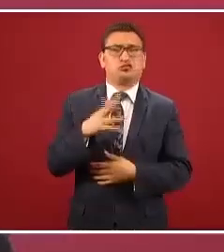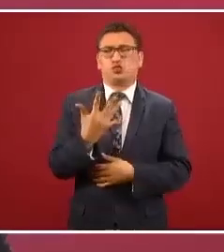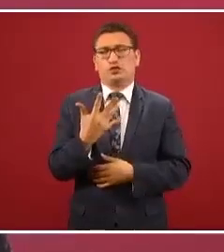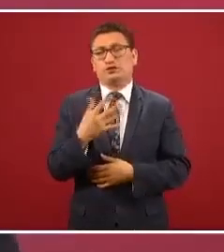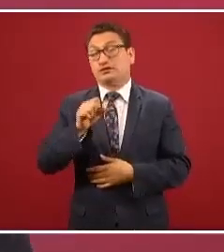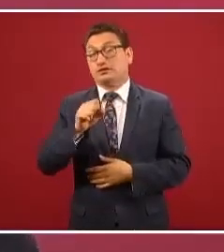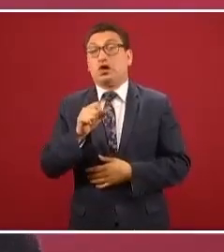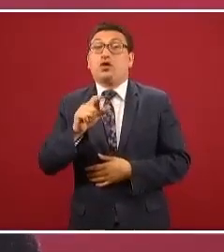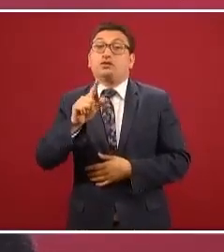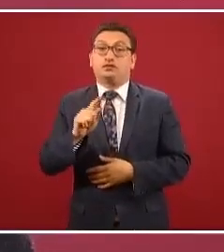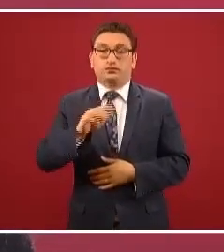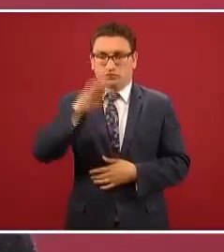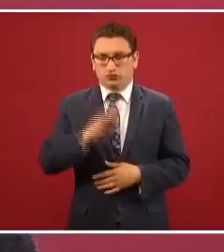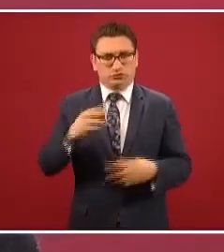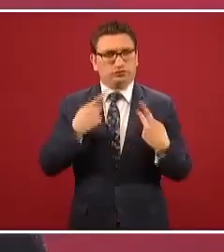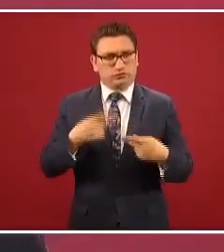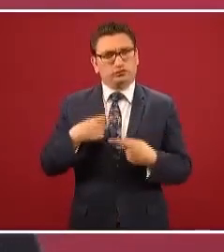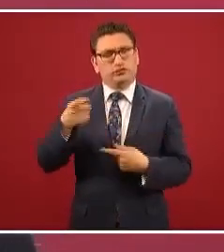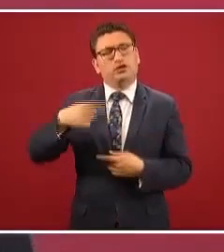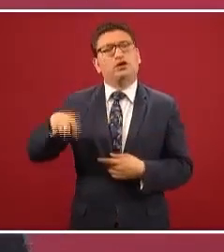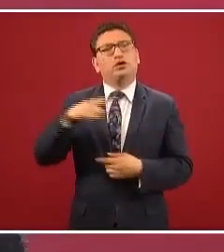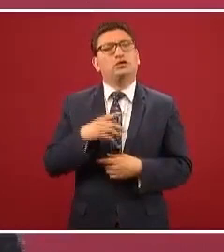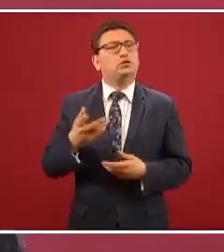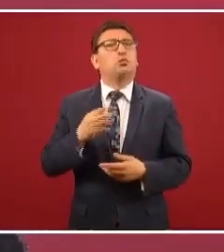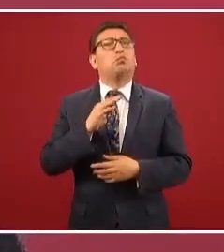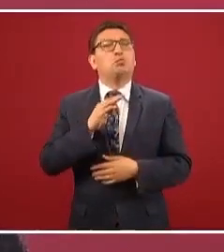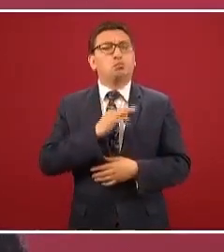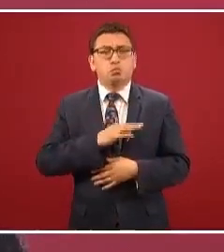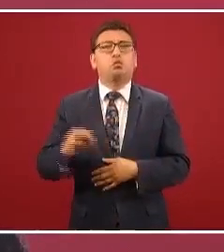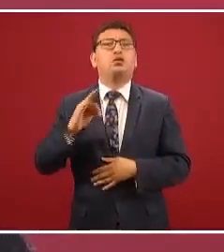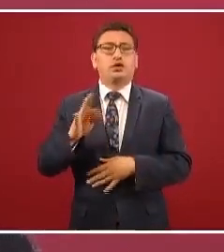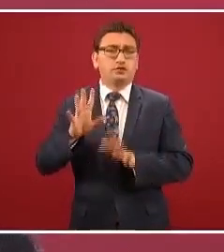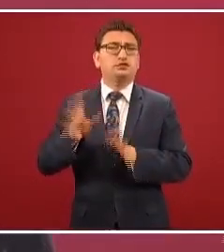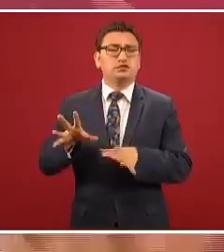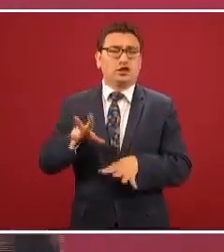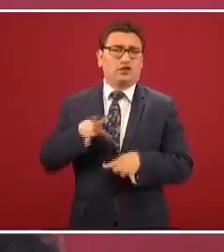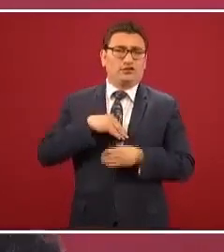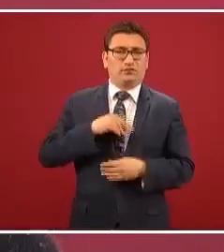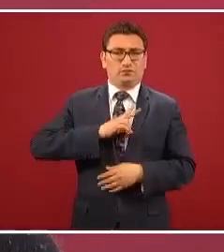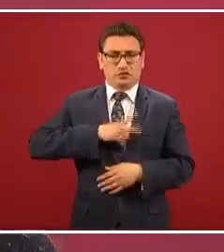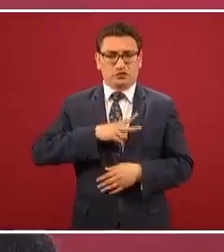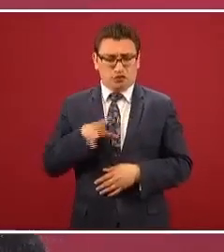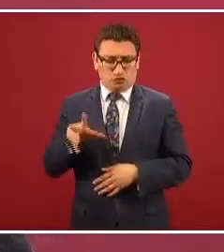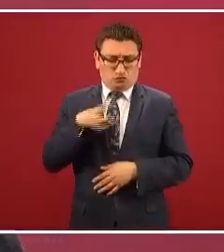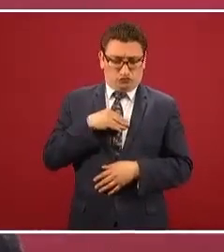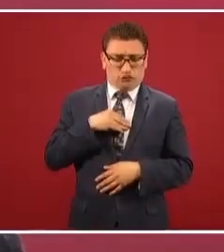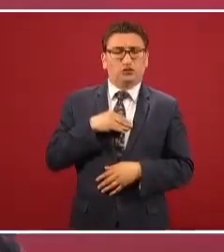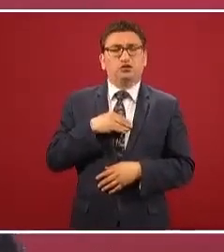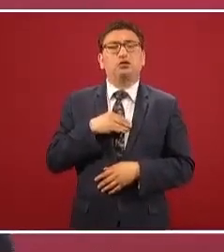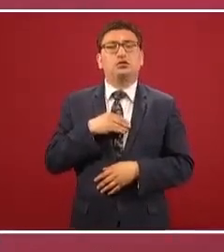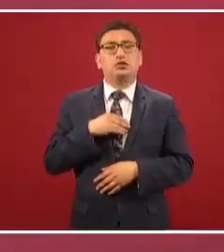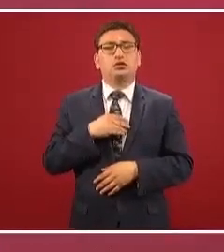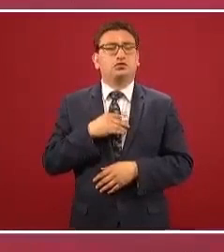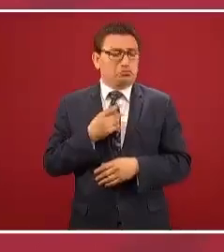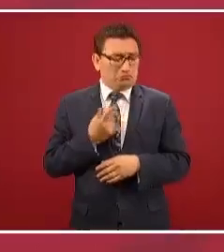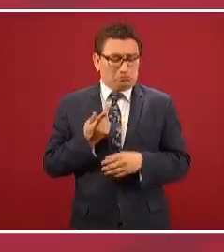60 o 70% de las personas, podríamos tener la infección, es decir, el virus podría entrar a nuestro cuerpo